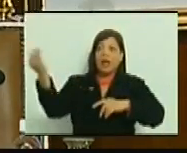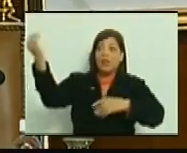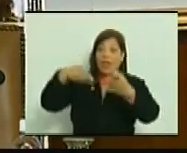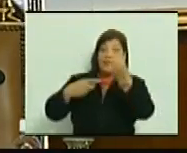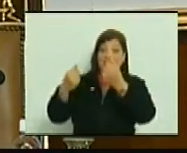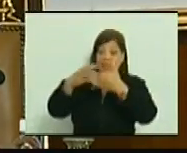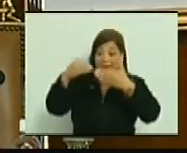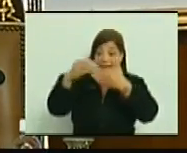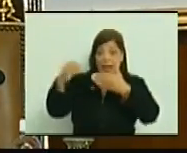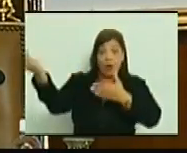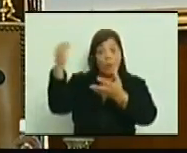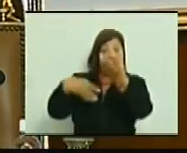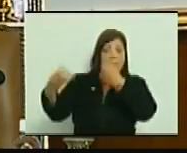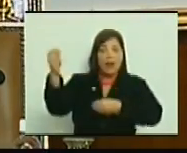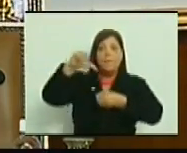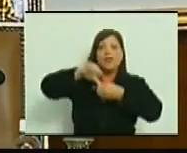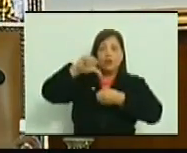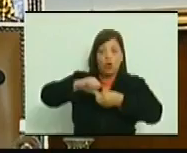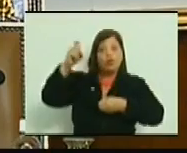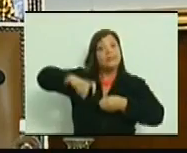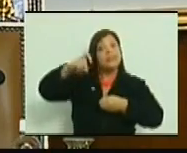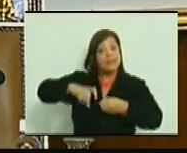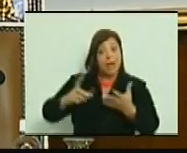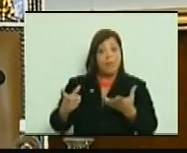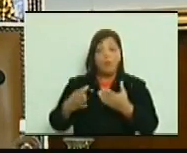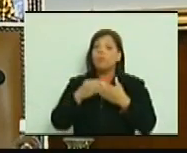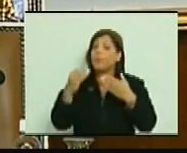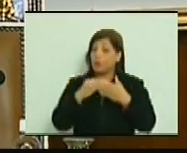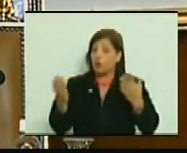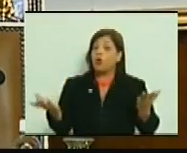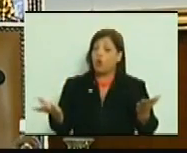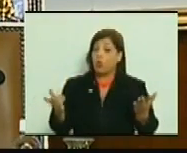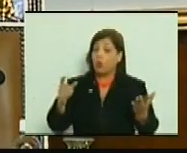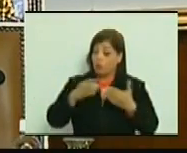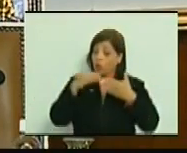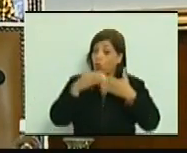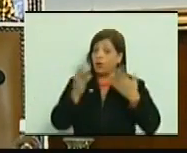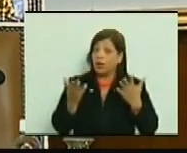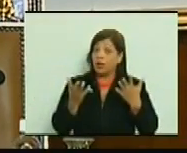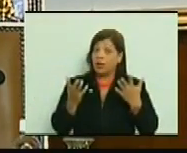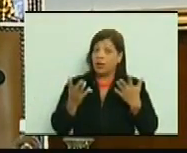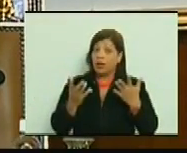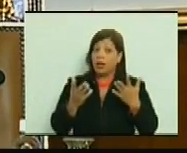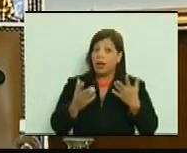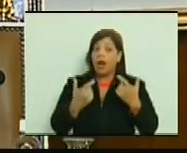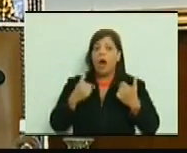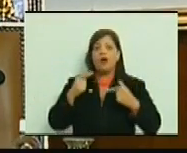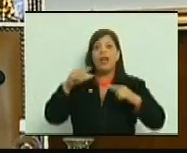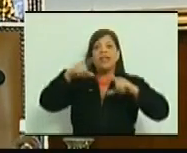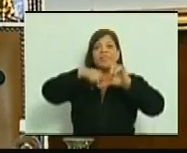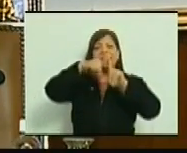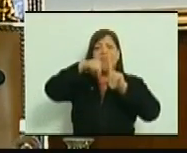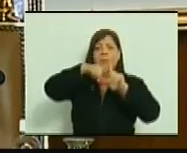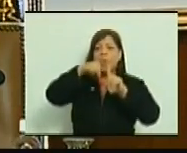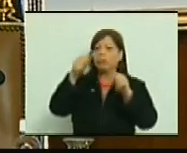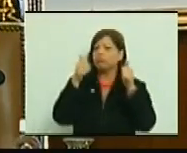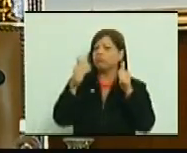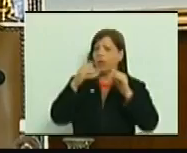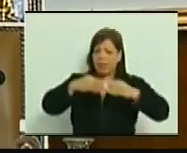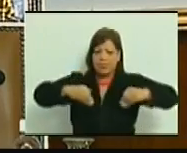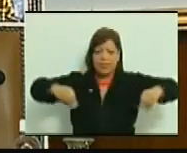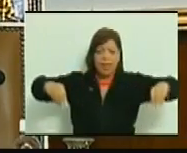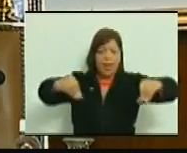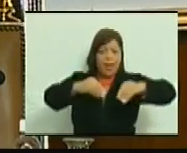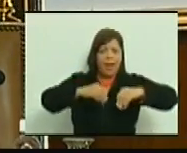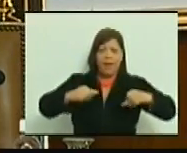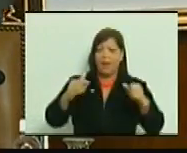divisas distintas al petróleo. Eso es fundamental. Ahora este país tiene el clima, este país tiene las tierras,